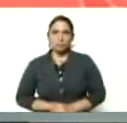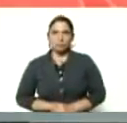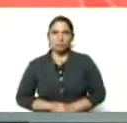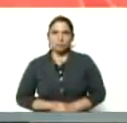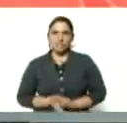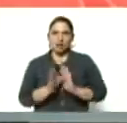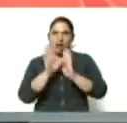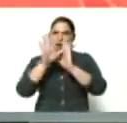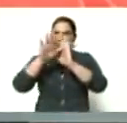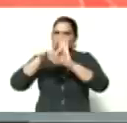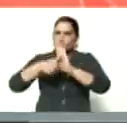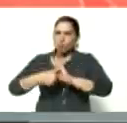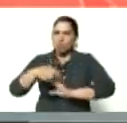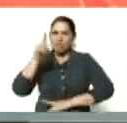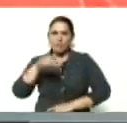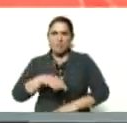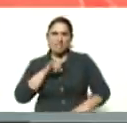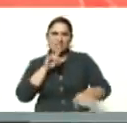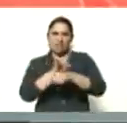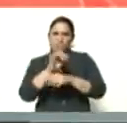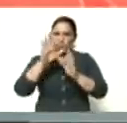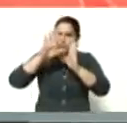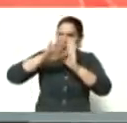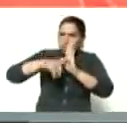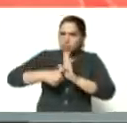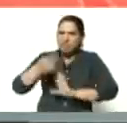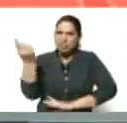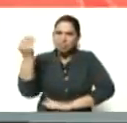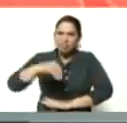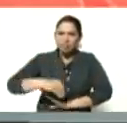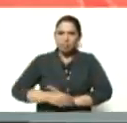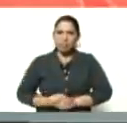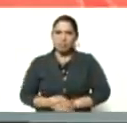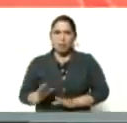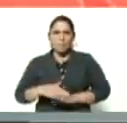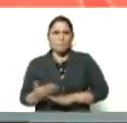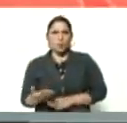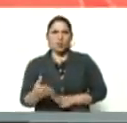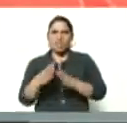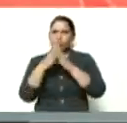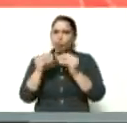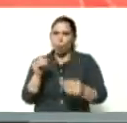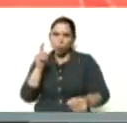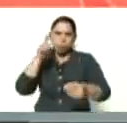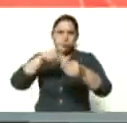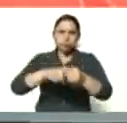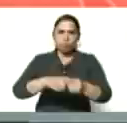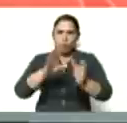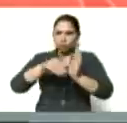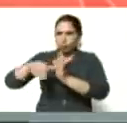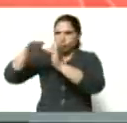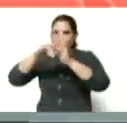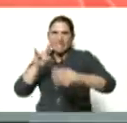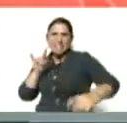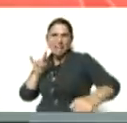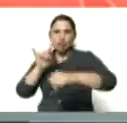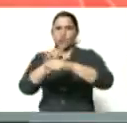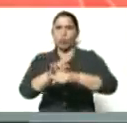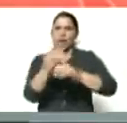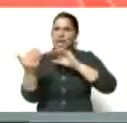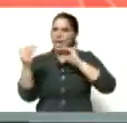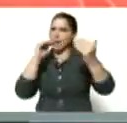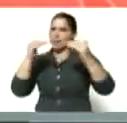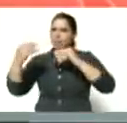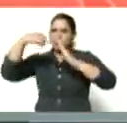ladrones, además de traidores, ladrones, porque todo el que se mete a corrupto y a ladrón traiciona la ética